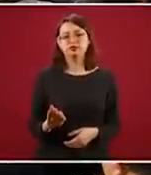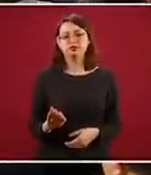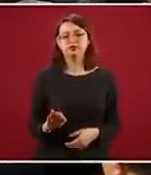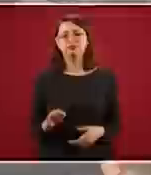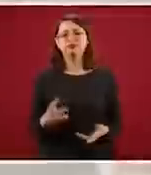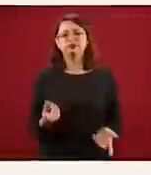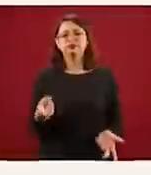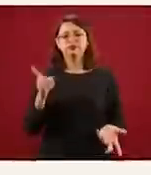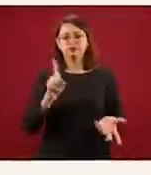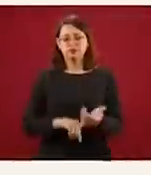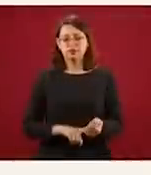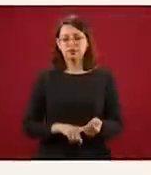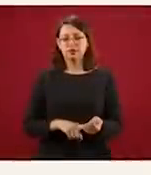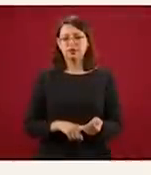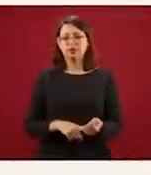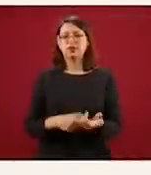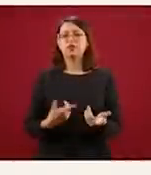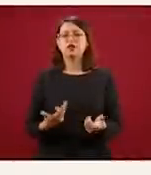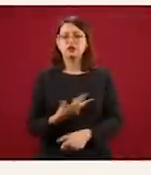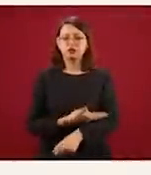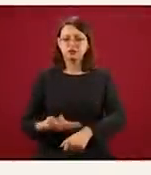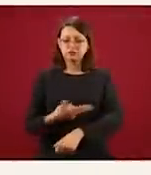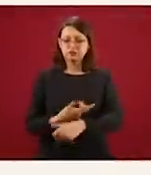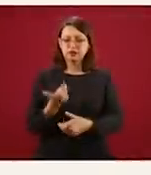hubieron 20 casos de lavado de dinero,